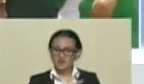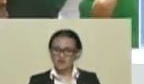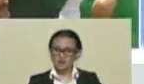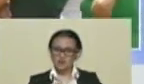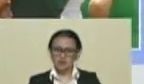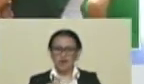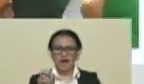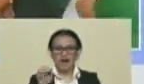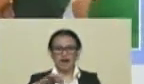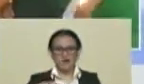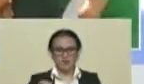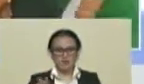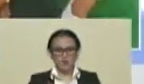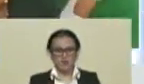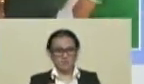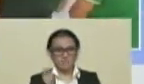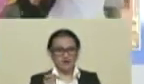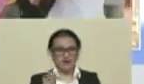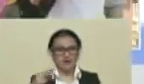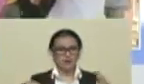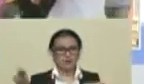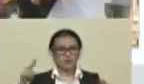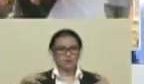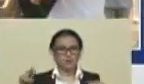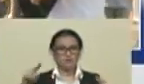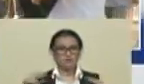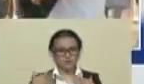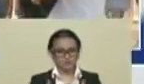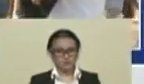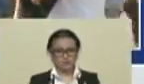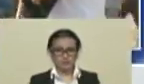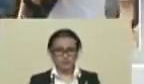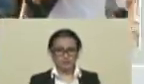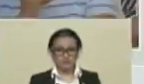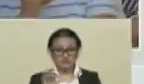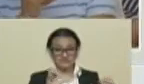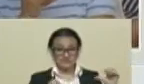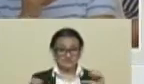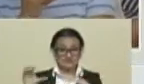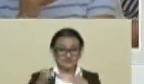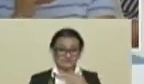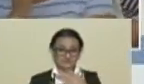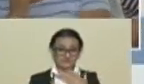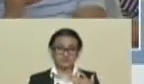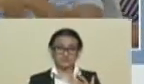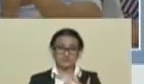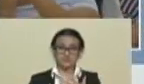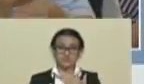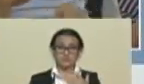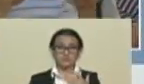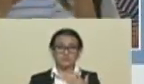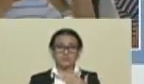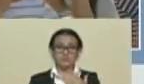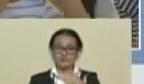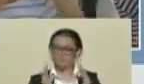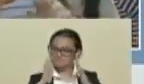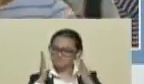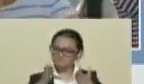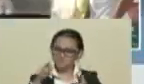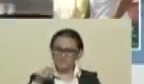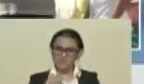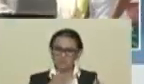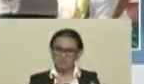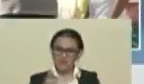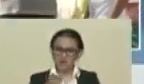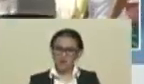la agricultura, para la pesca, para el turismo, para la industria, para la ciencia, para la tecnología. Y en eso nos vamos a concentrar. El plan de